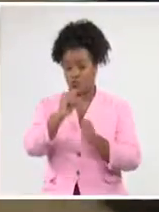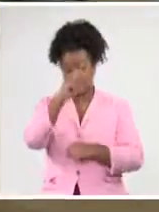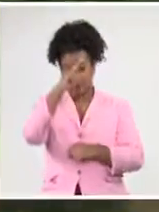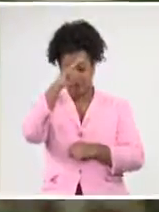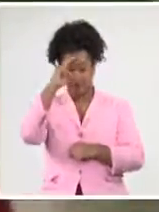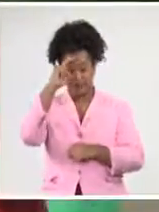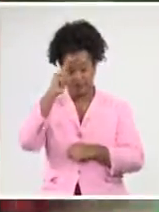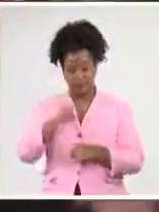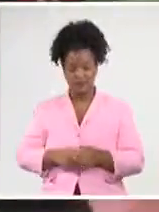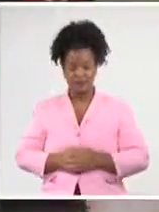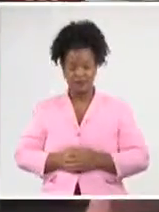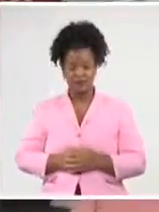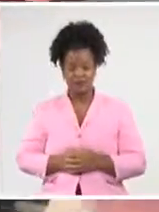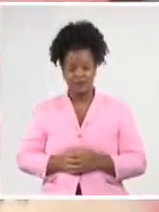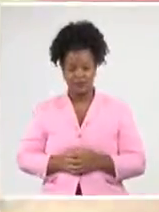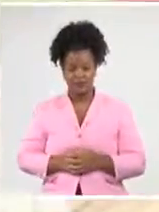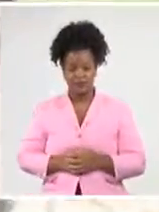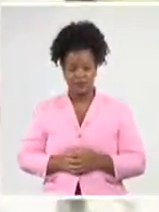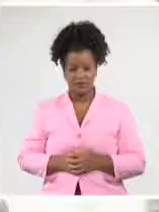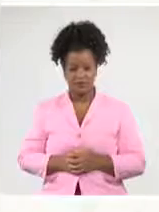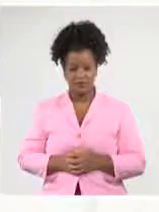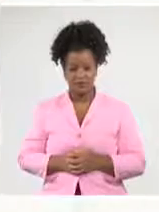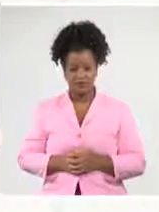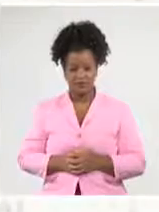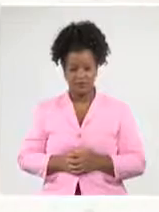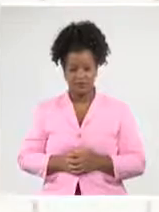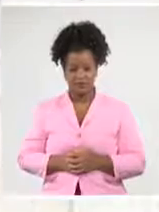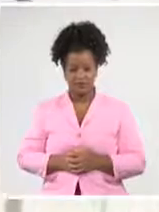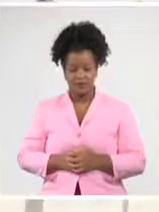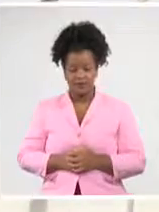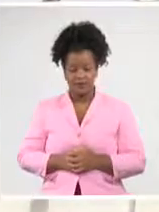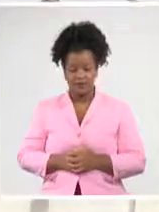Manuel Pérez y Marco Cejas Becker, Sistema Informativo de la Televisión Cubana.